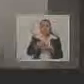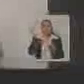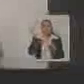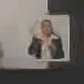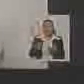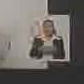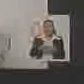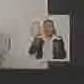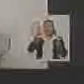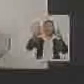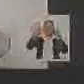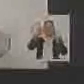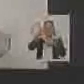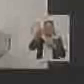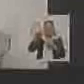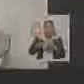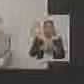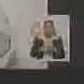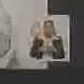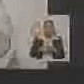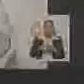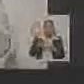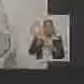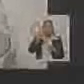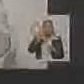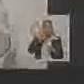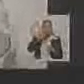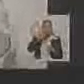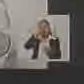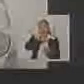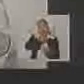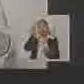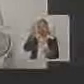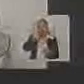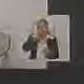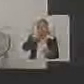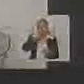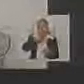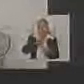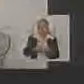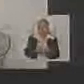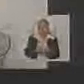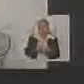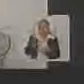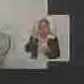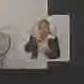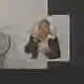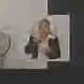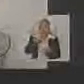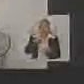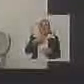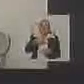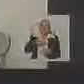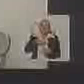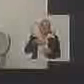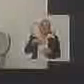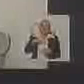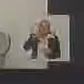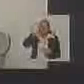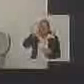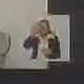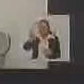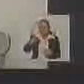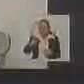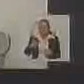Adelante. Este minuto lo voy a dedicar a las mujeres. Las mujeres para mí merecen toda mi admiración y mi respeto porque gracias